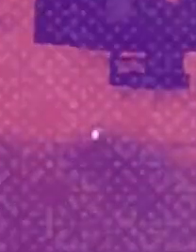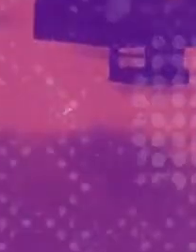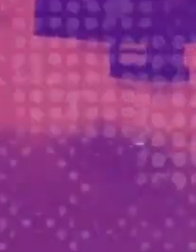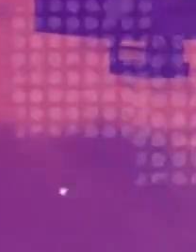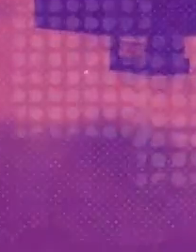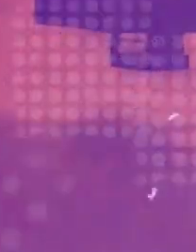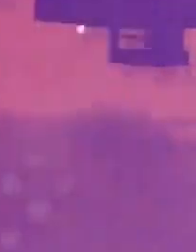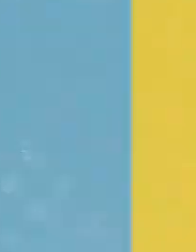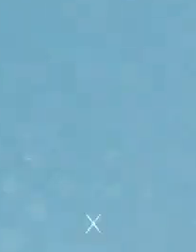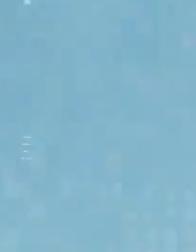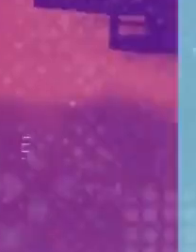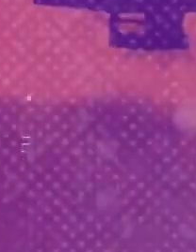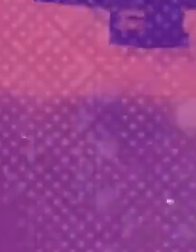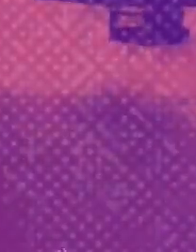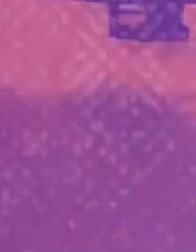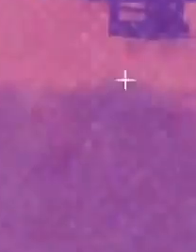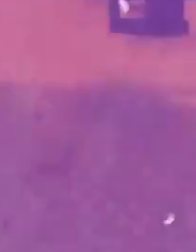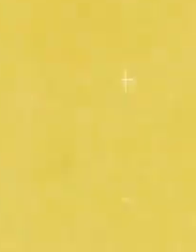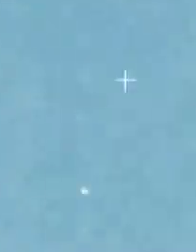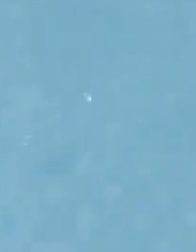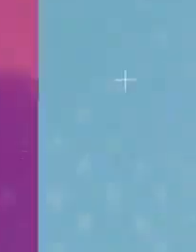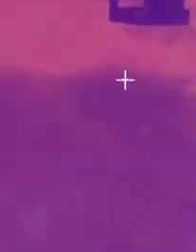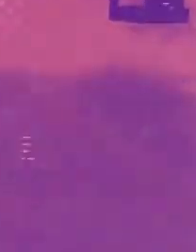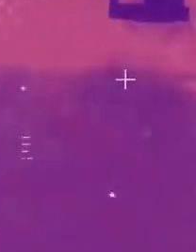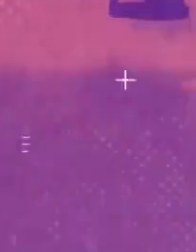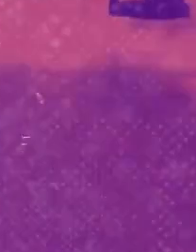con un mundo de utopías.